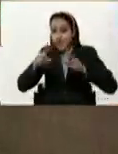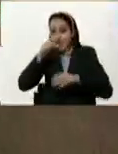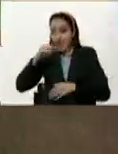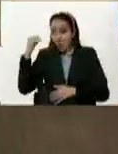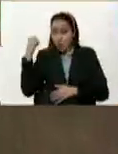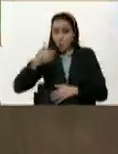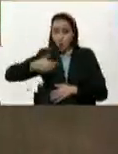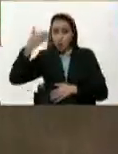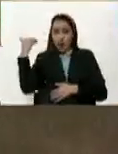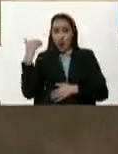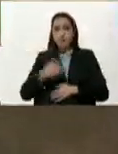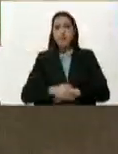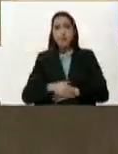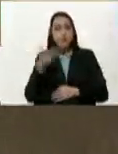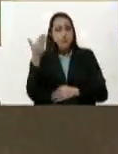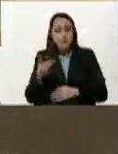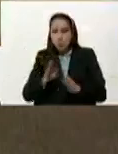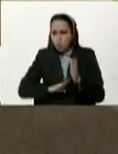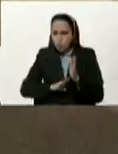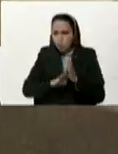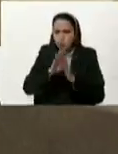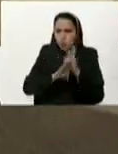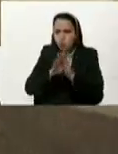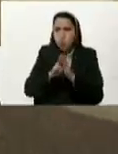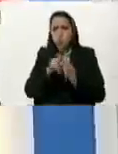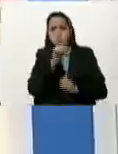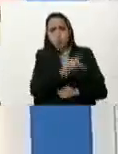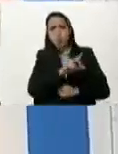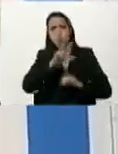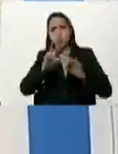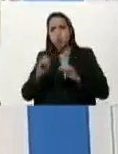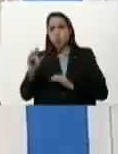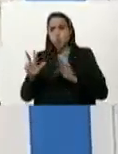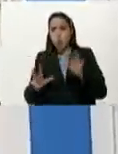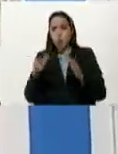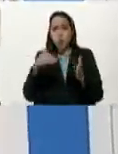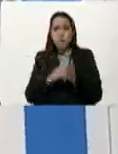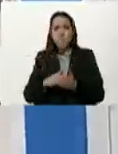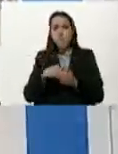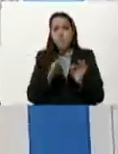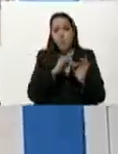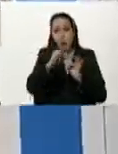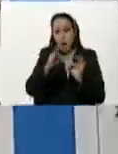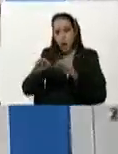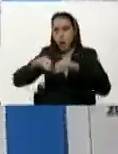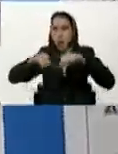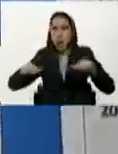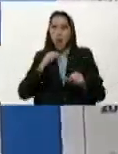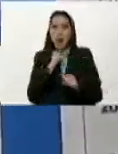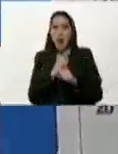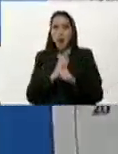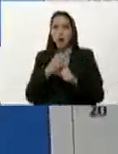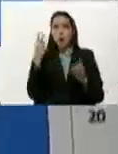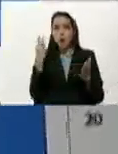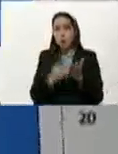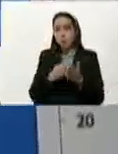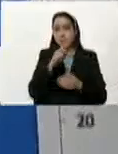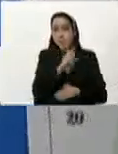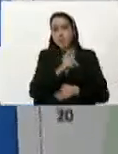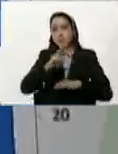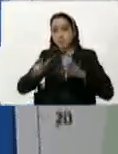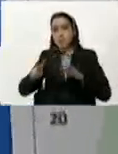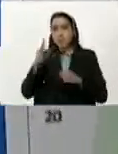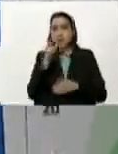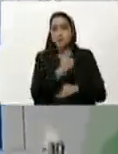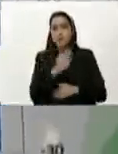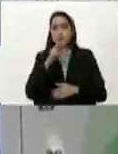hay que decirlo mire el crecimiento de 108 mil hectáreas en el 2017 2018 130